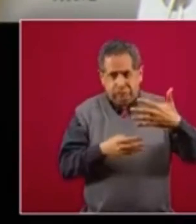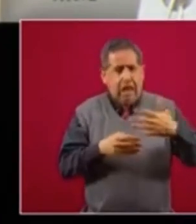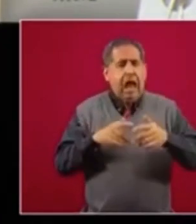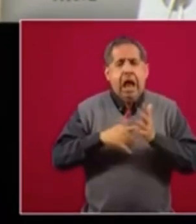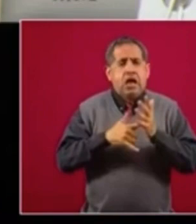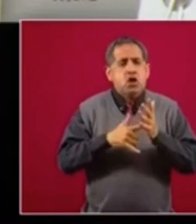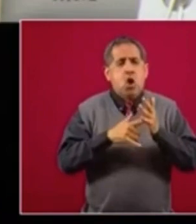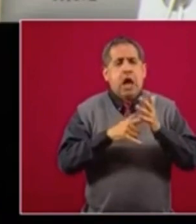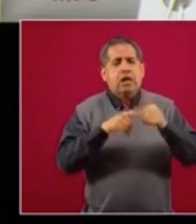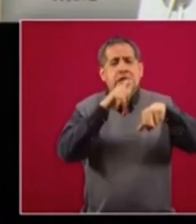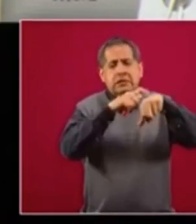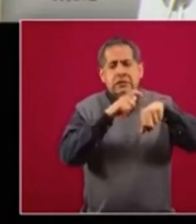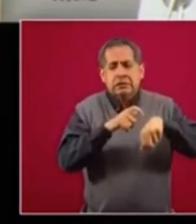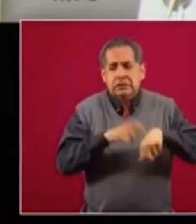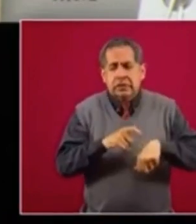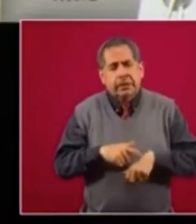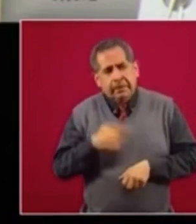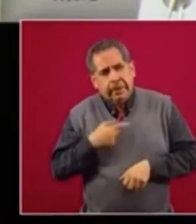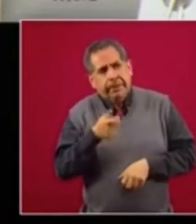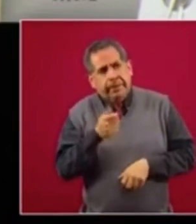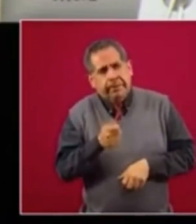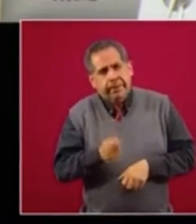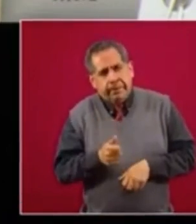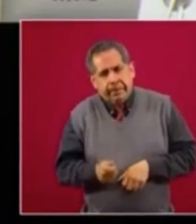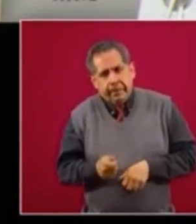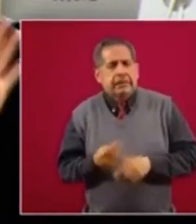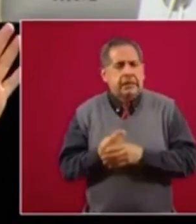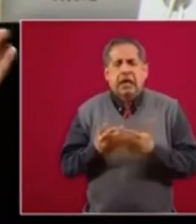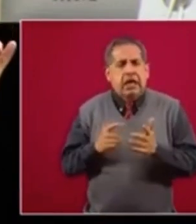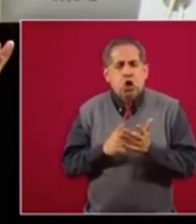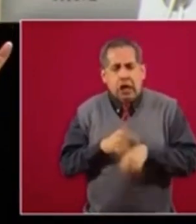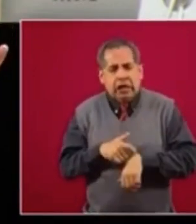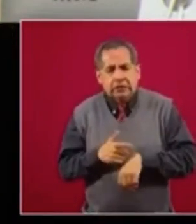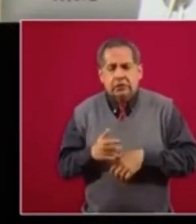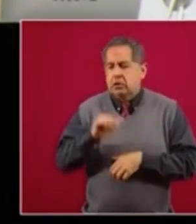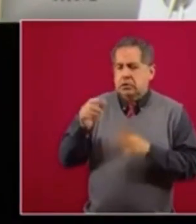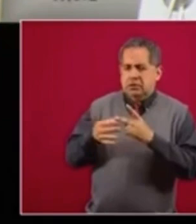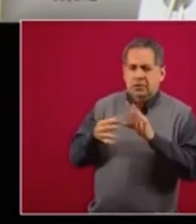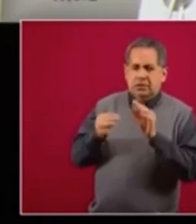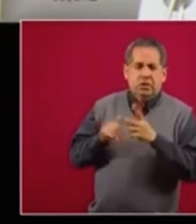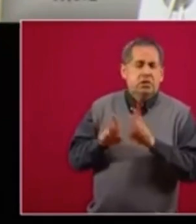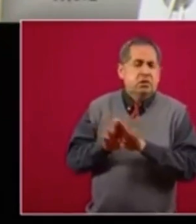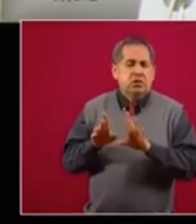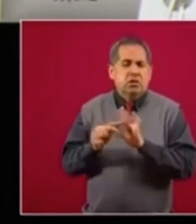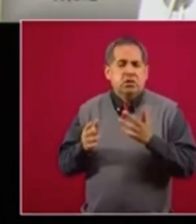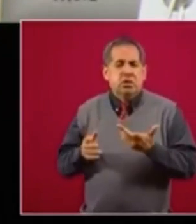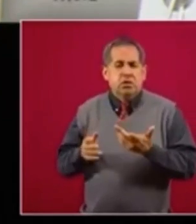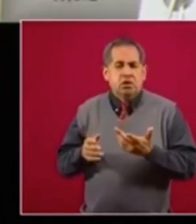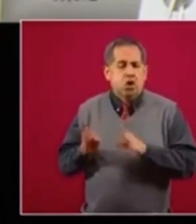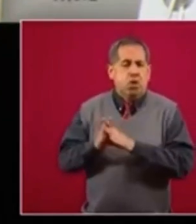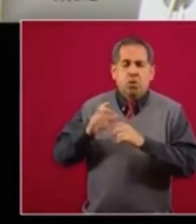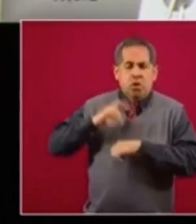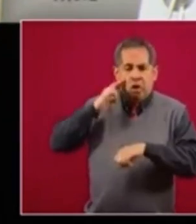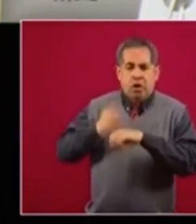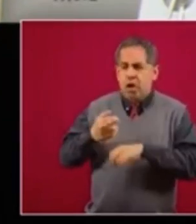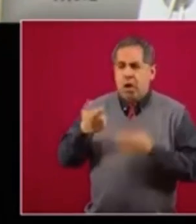todos dividido también para dar estas clases, ¿verdad? La primera pregunta. Y la segunda, una es muy breve. ¿Cuál va a ser hasta dónde va a ser el papel